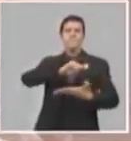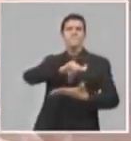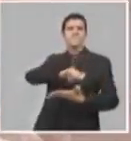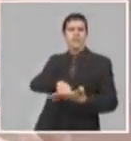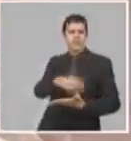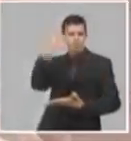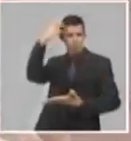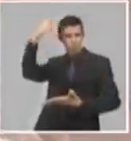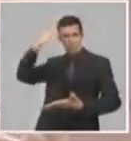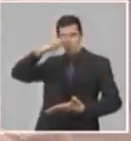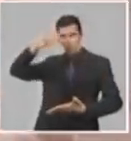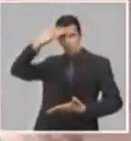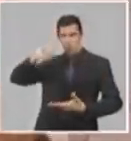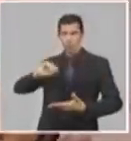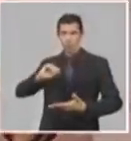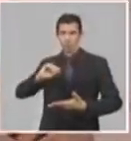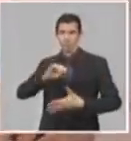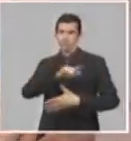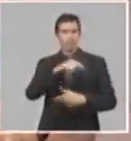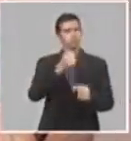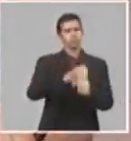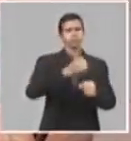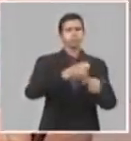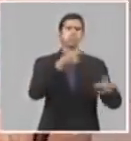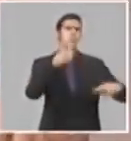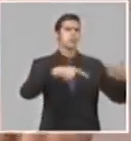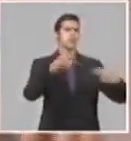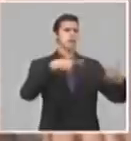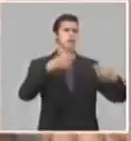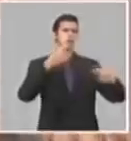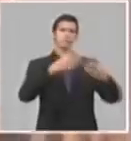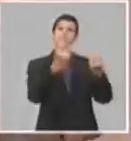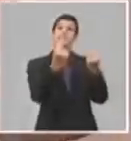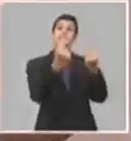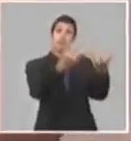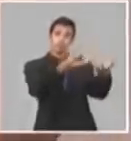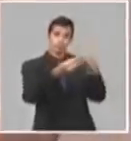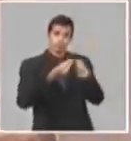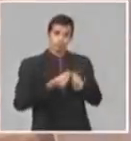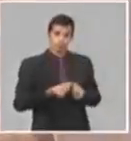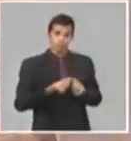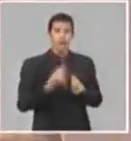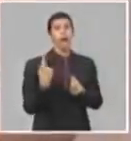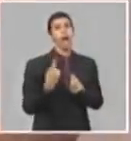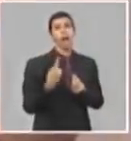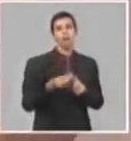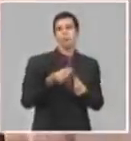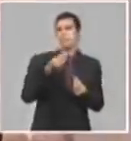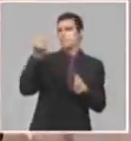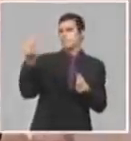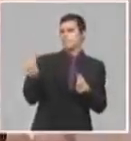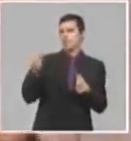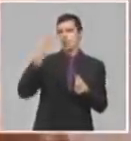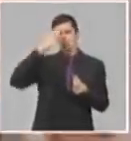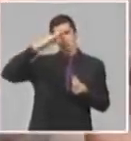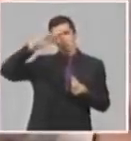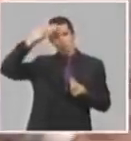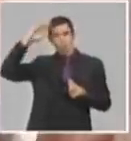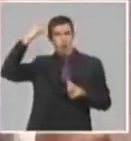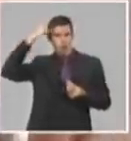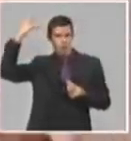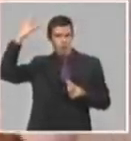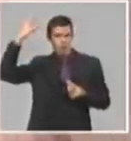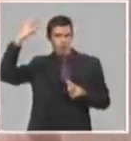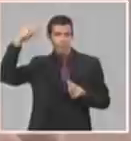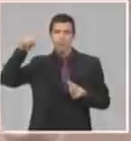las importaciones, igual tendremos que incluir el precio de la